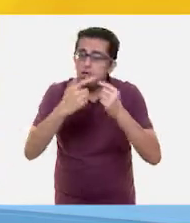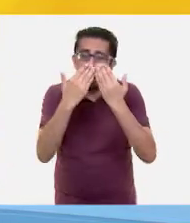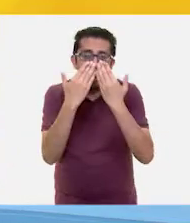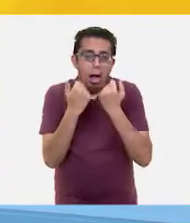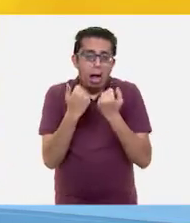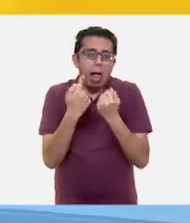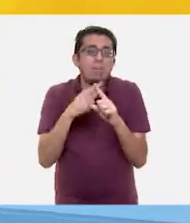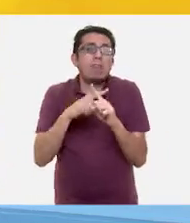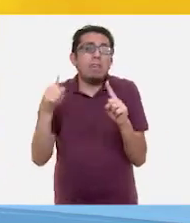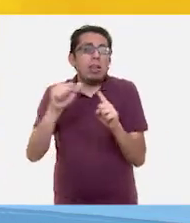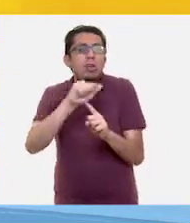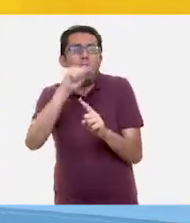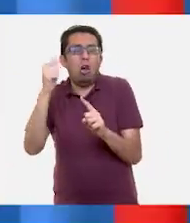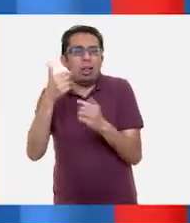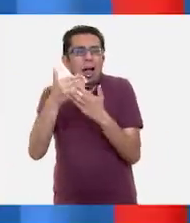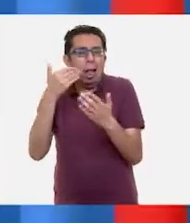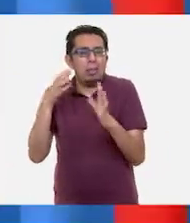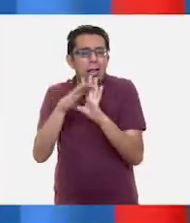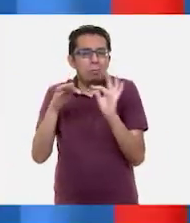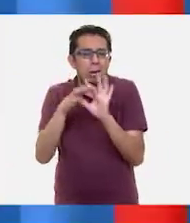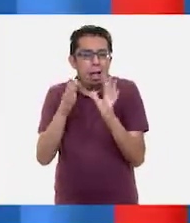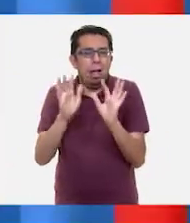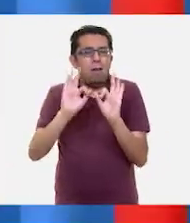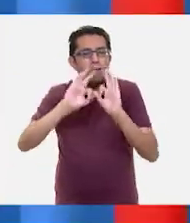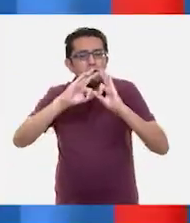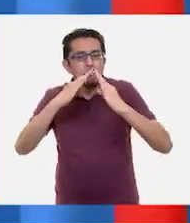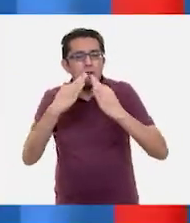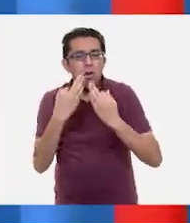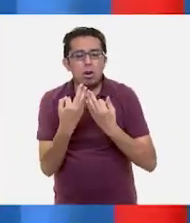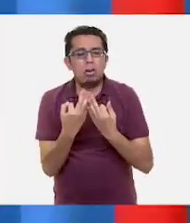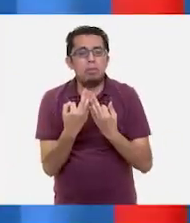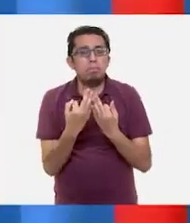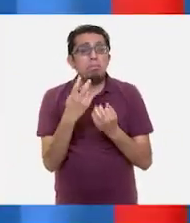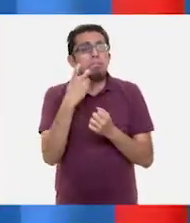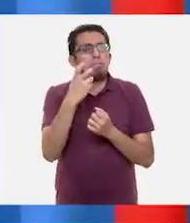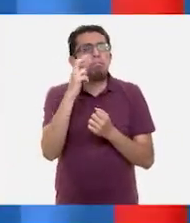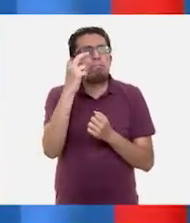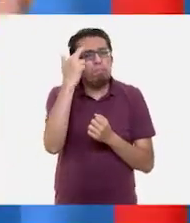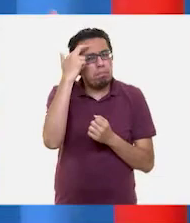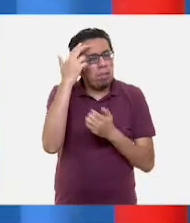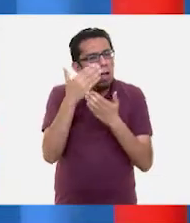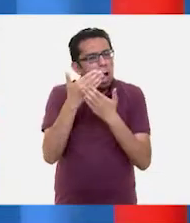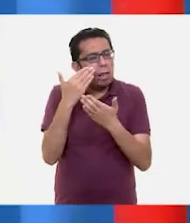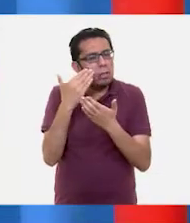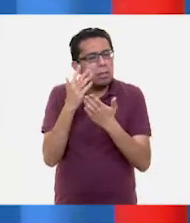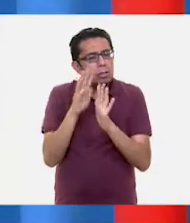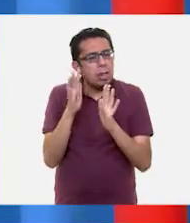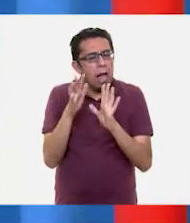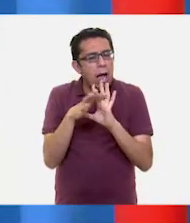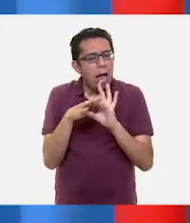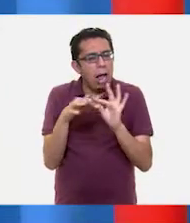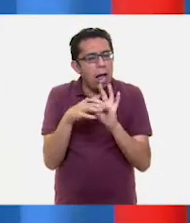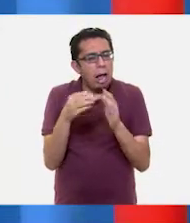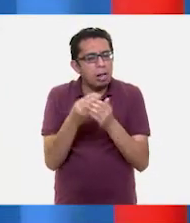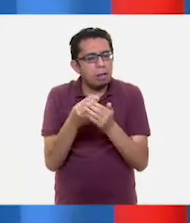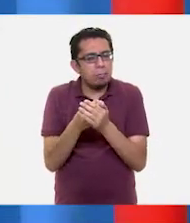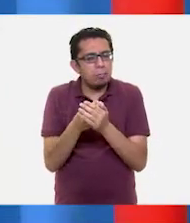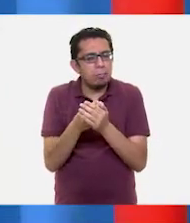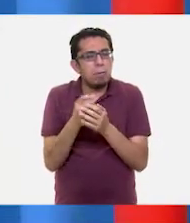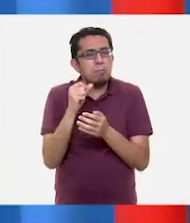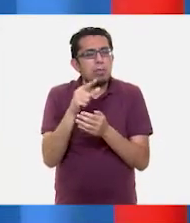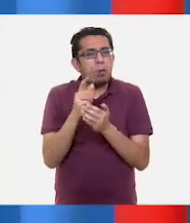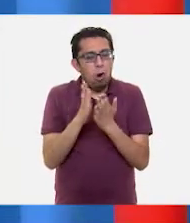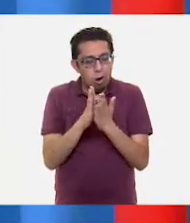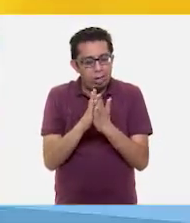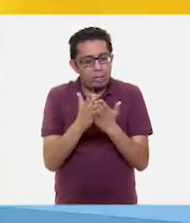geométricas respectivamente. Y ya me acordé que también esas sucesiones las trabajamos en clases anteriores y analizamos algunas en el libro